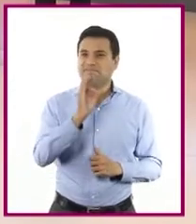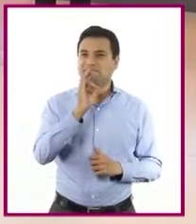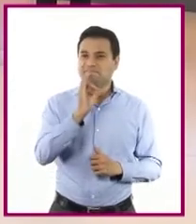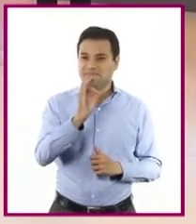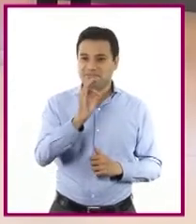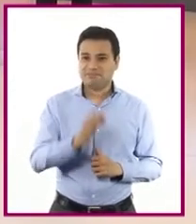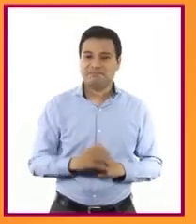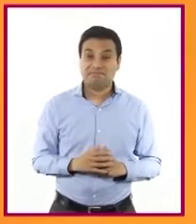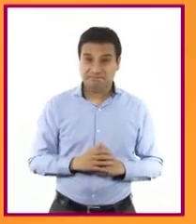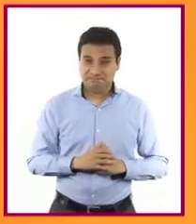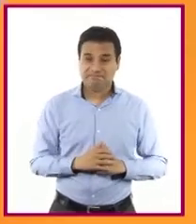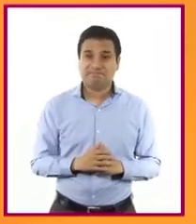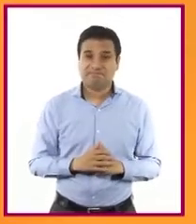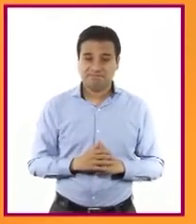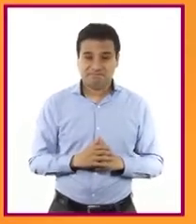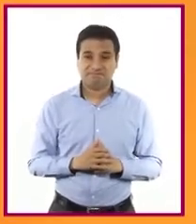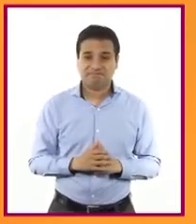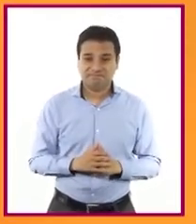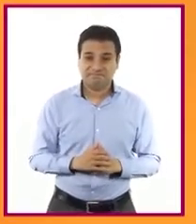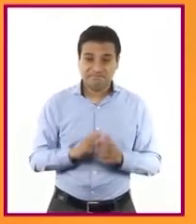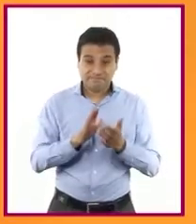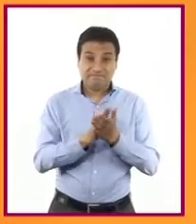correcta!